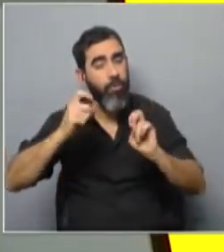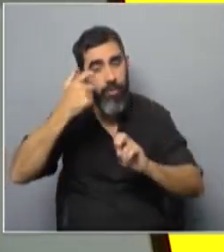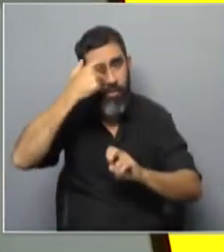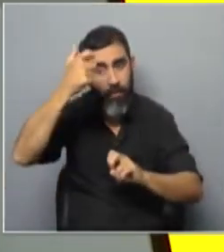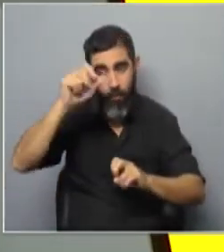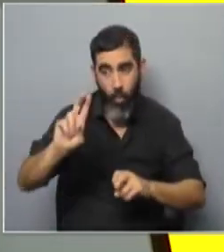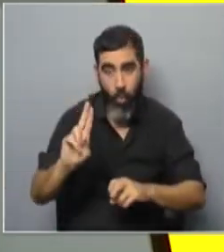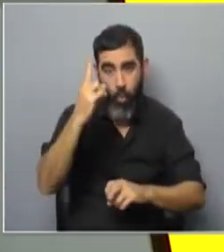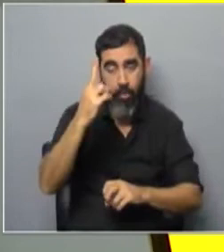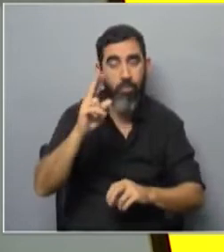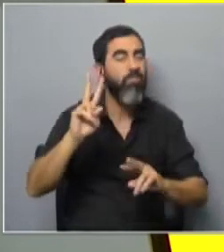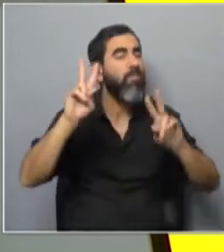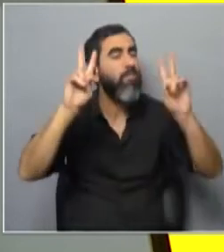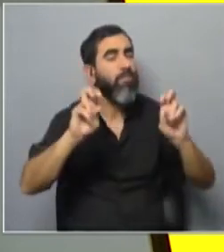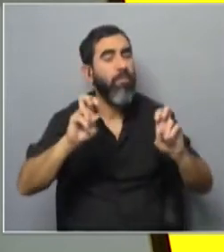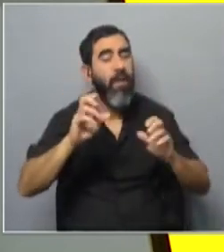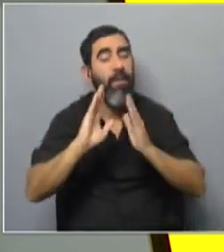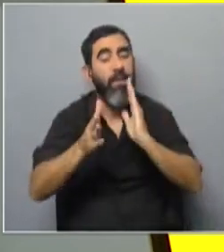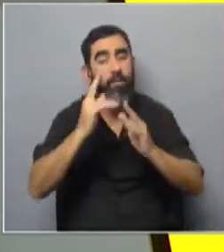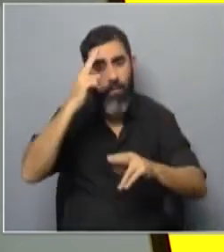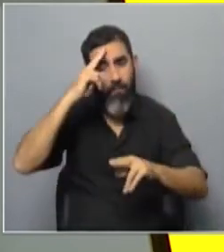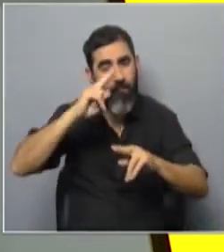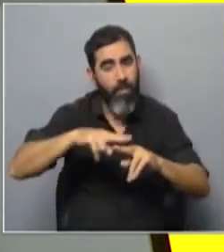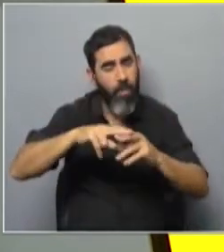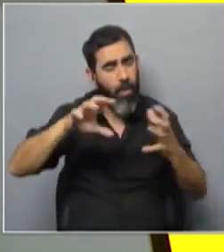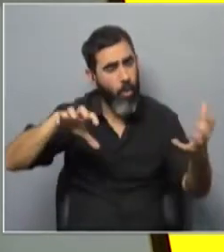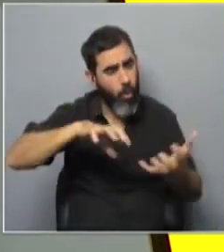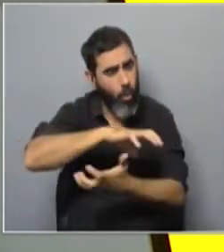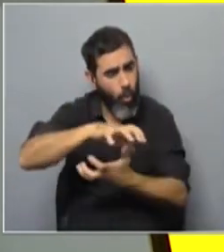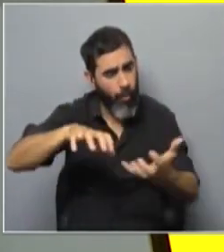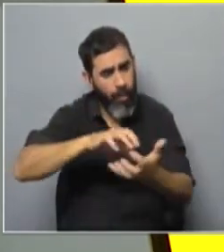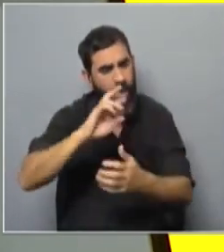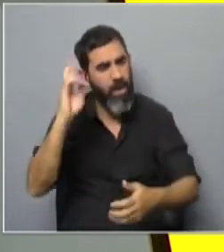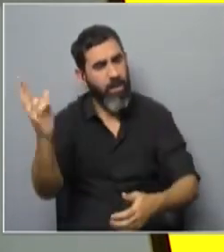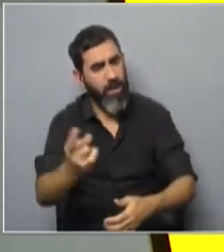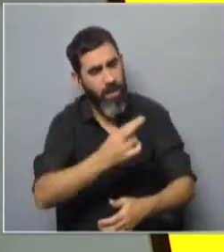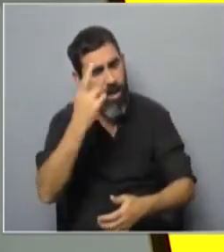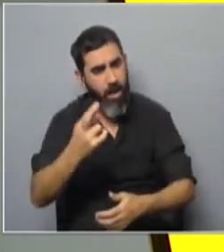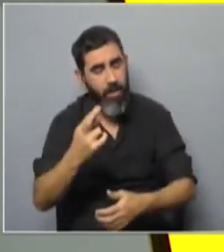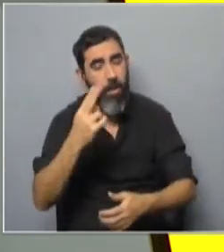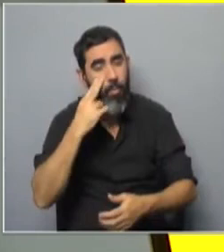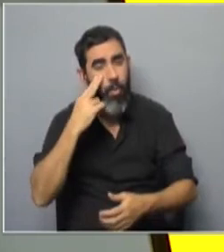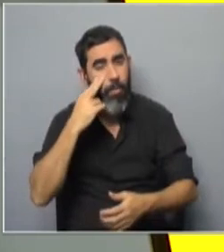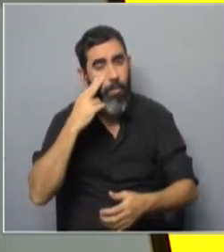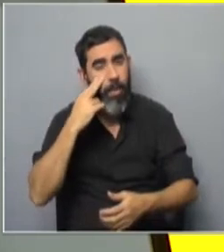científico uruguayo que tiene que ver con el tratamiento de una enfermedad muy compleja, una enfermedad rara que afecta